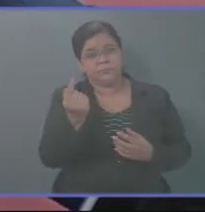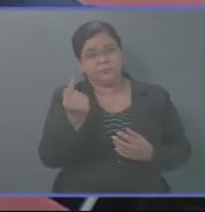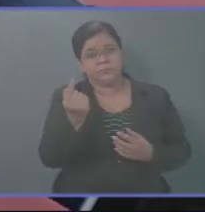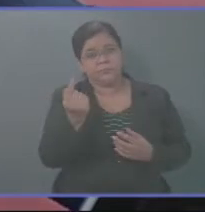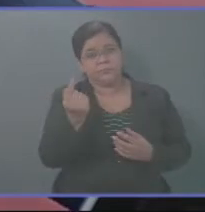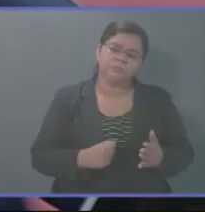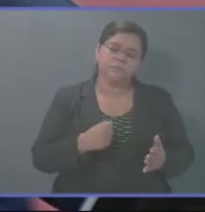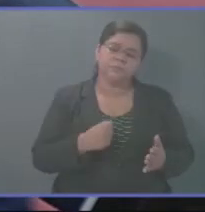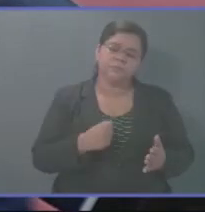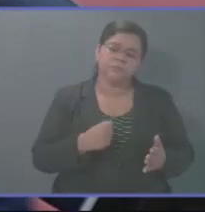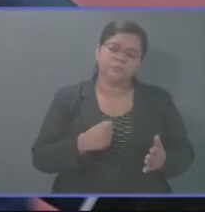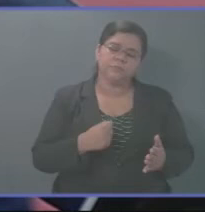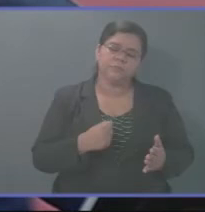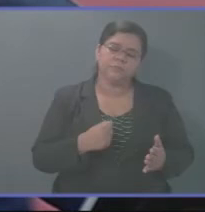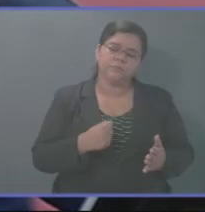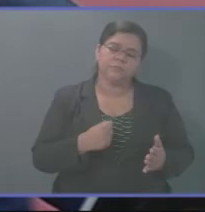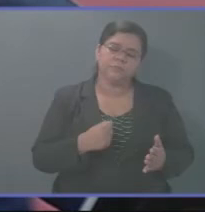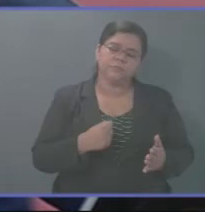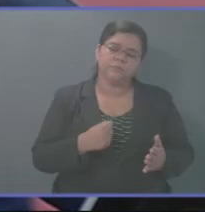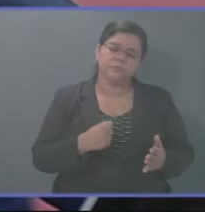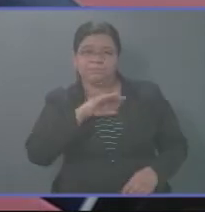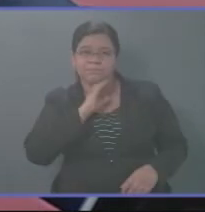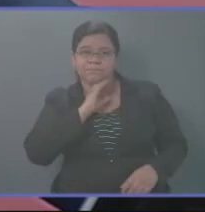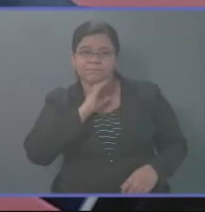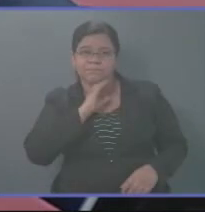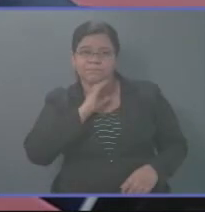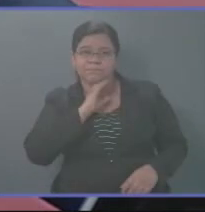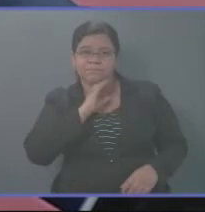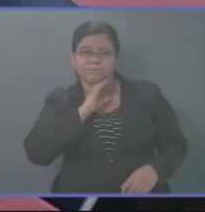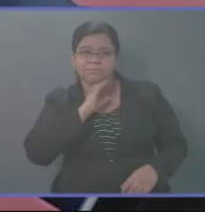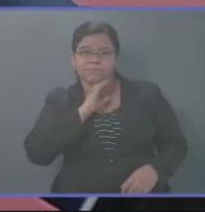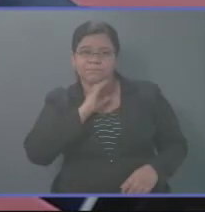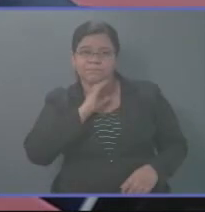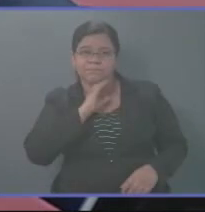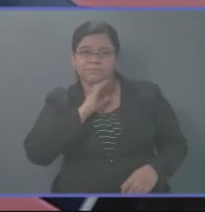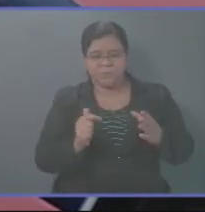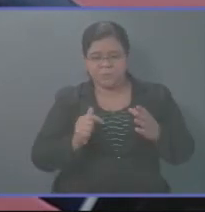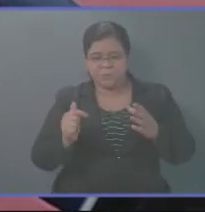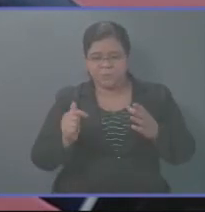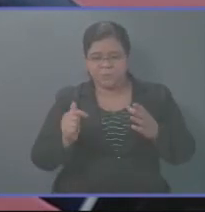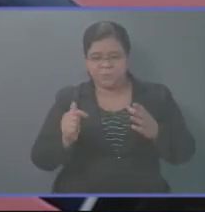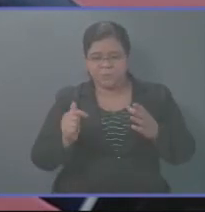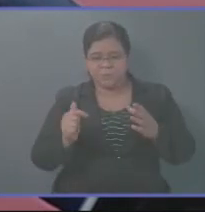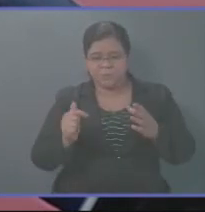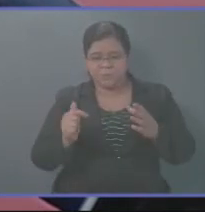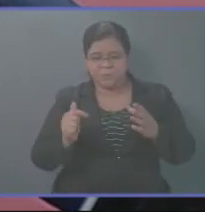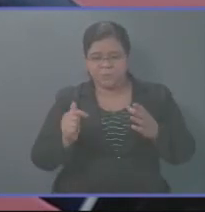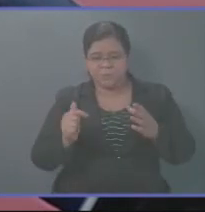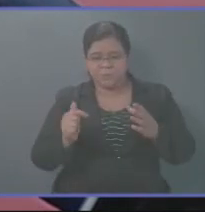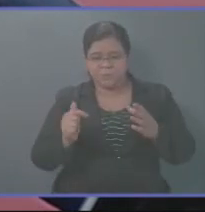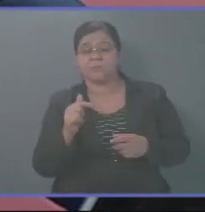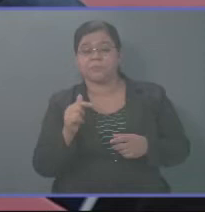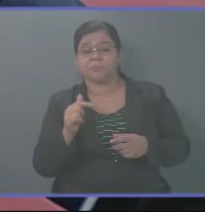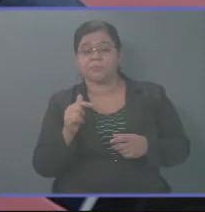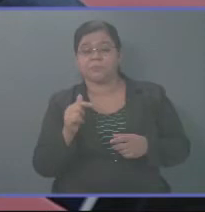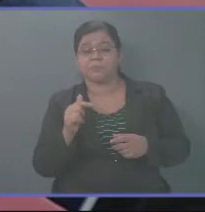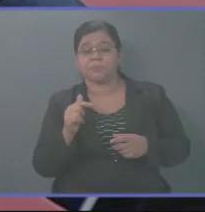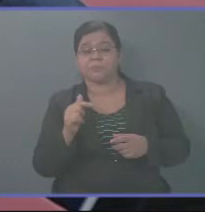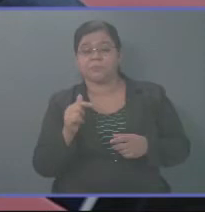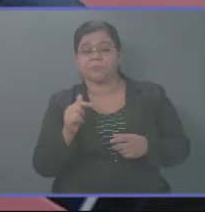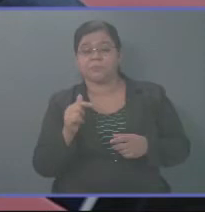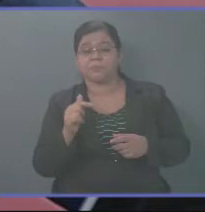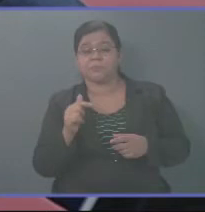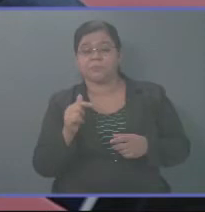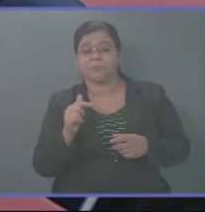esta pandemia que nos ha atacado de una forma inesperada. Y también